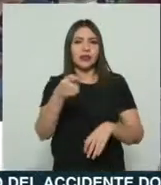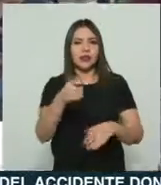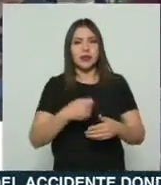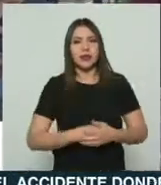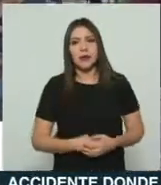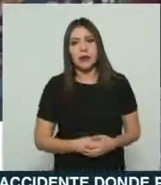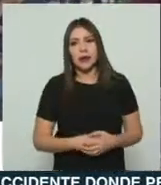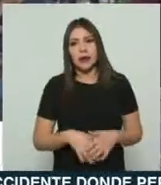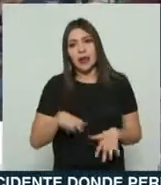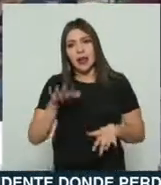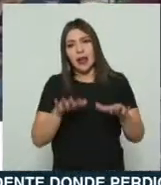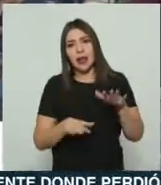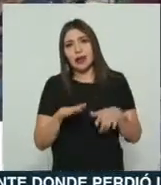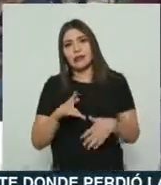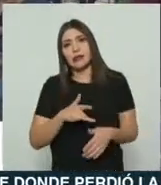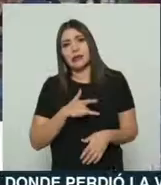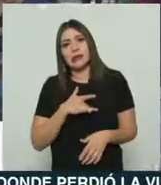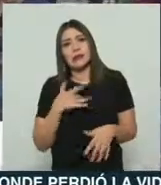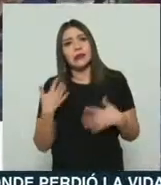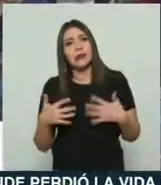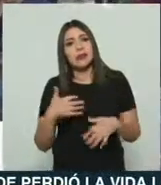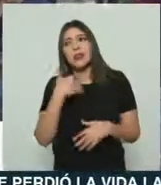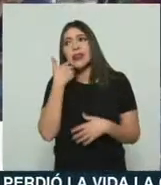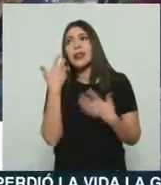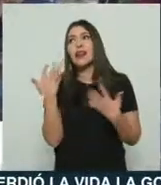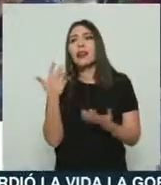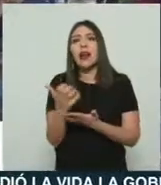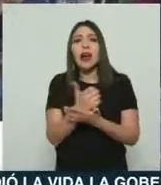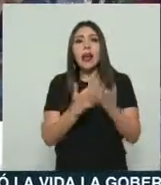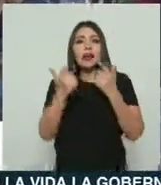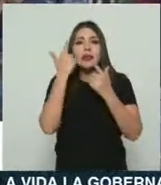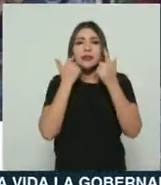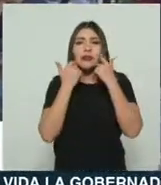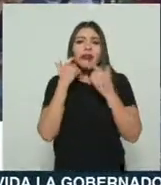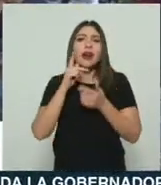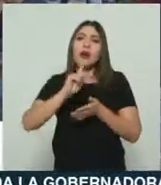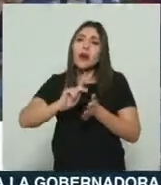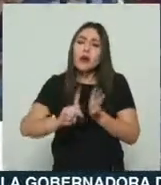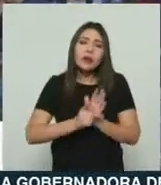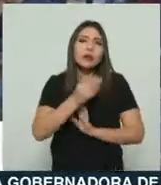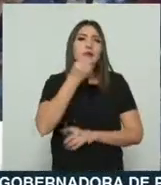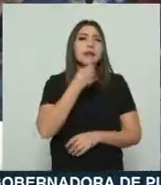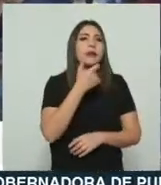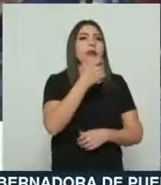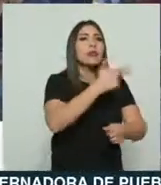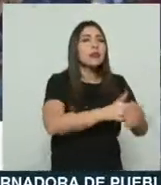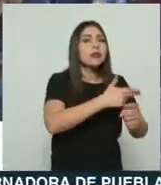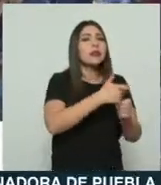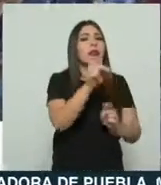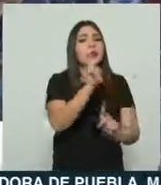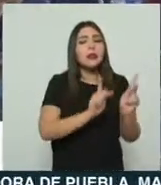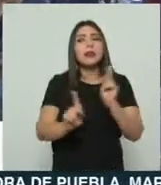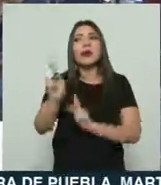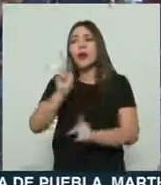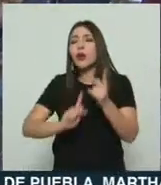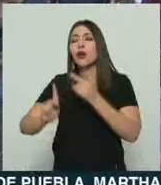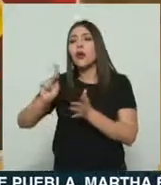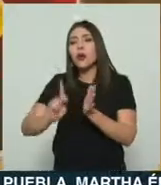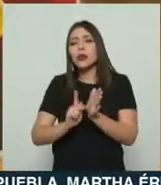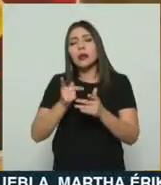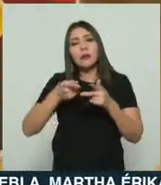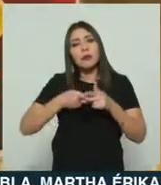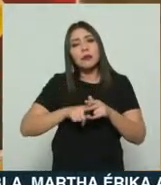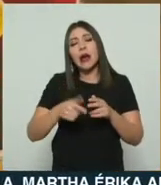llorar. Y pues ni modo, a levantarse otra vez, a pedir dinero prestado para poder iniciar y así la lleva